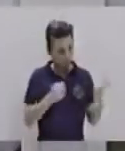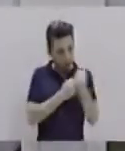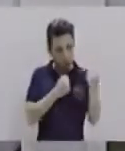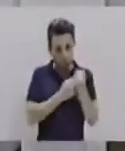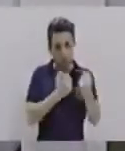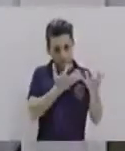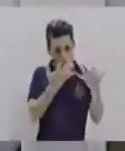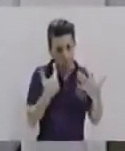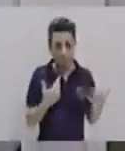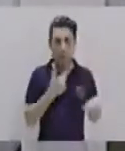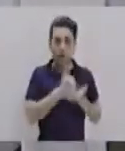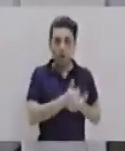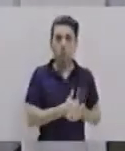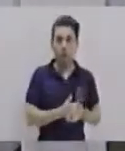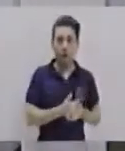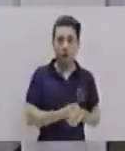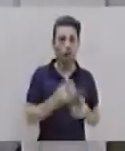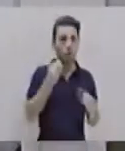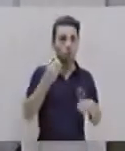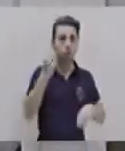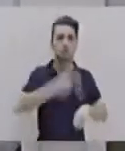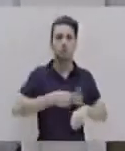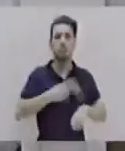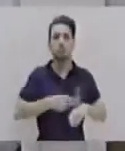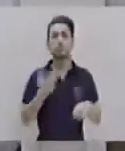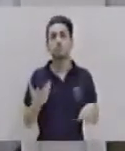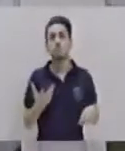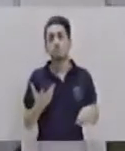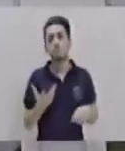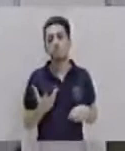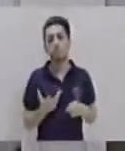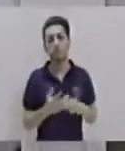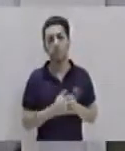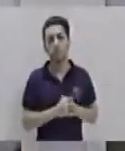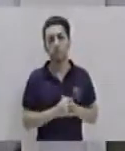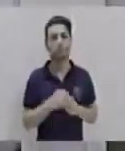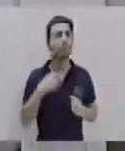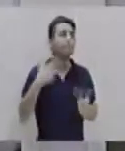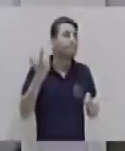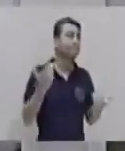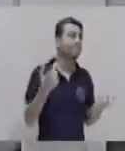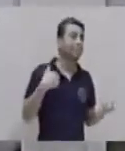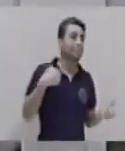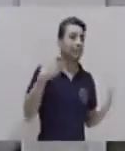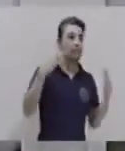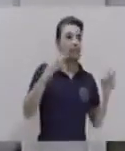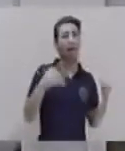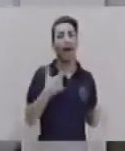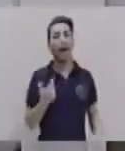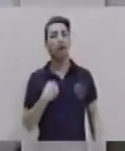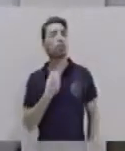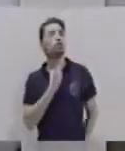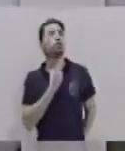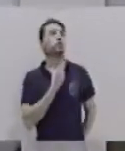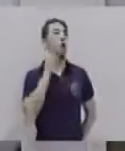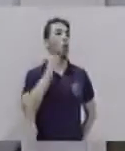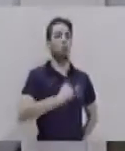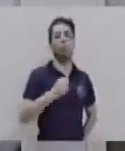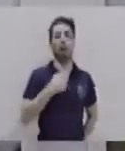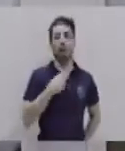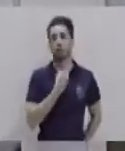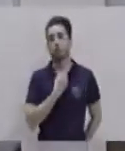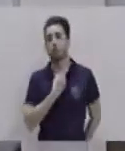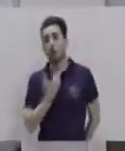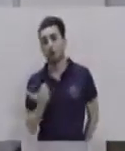aprender a pedir ayuda, ¿verdad? Y muchas veces por venir y a tratar de decir, bueno, yo voy a solventar la